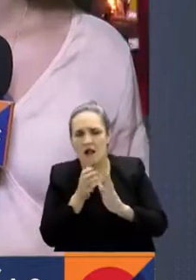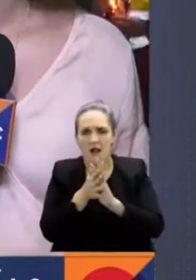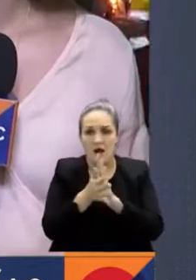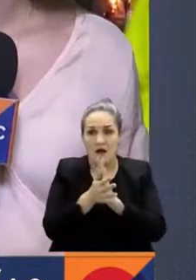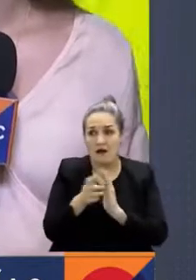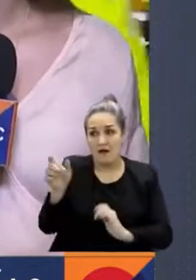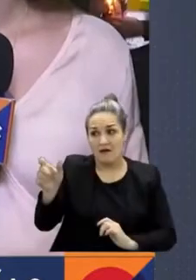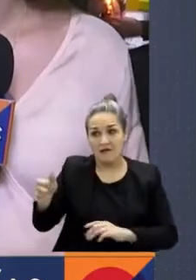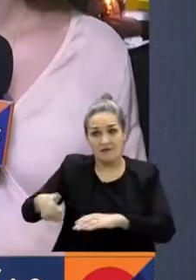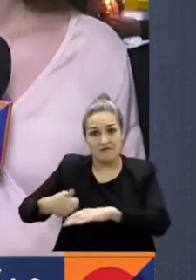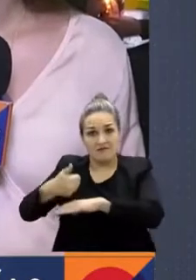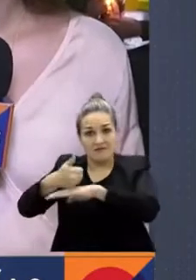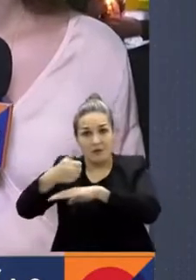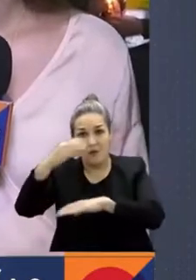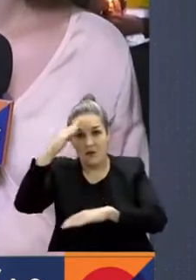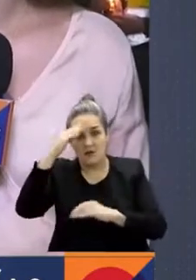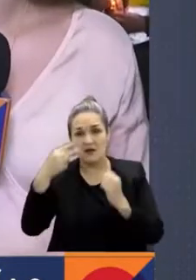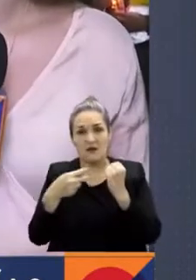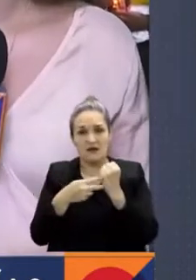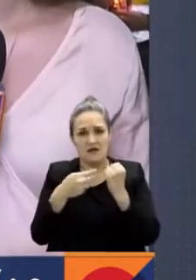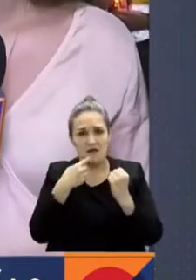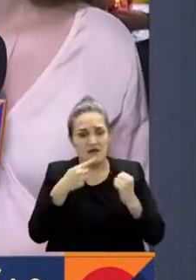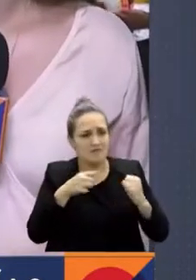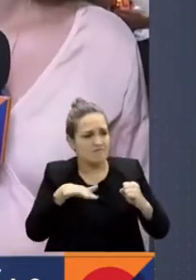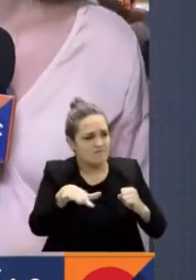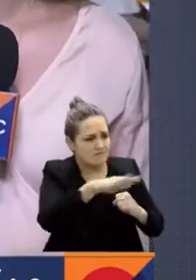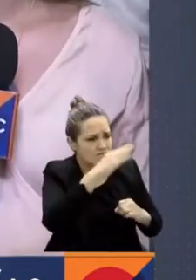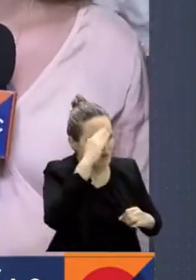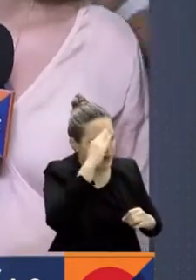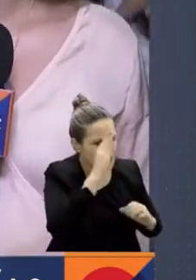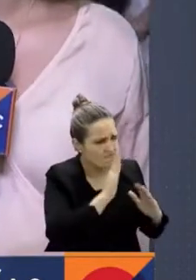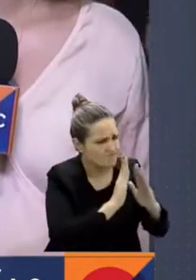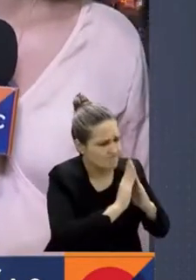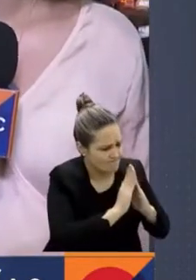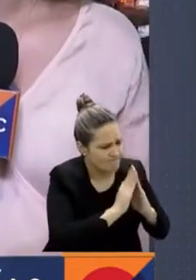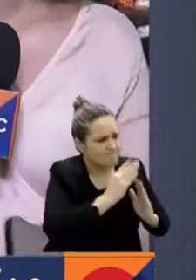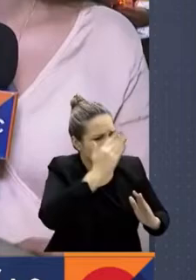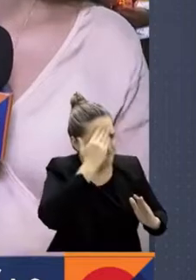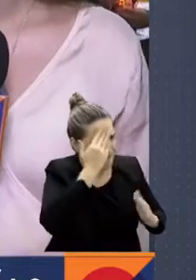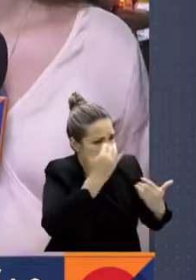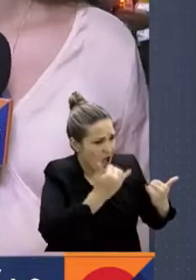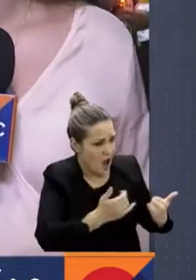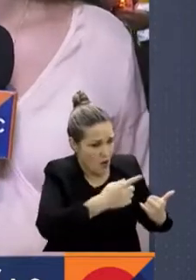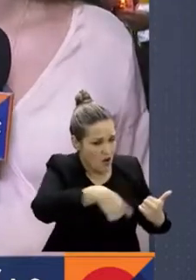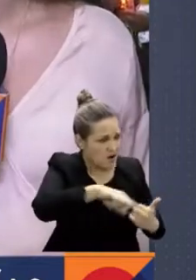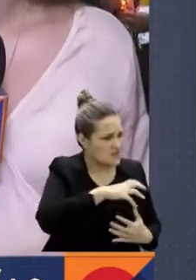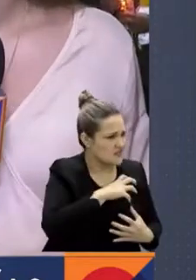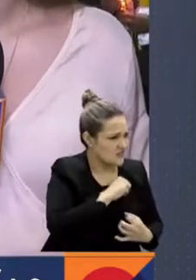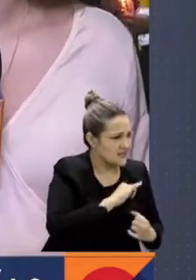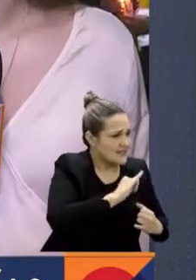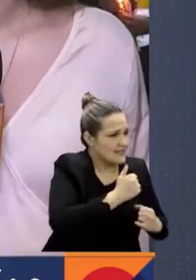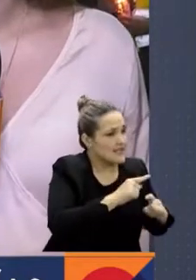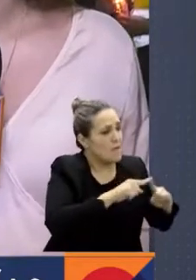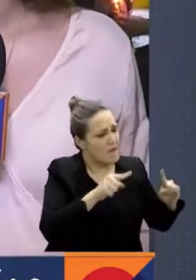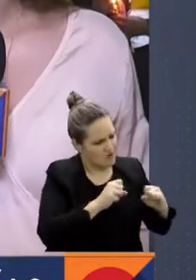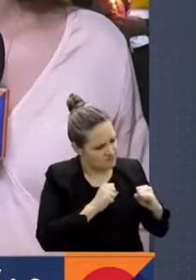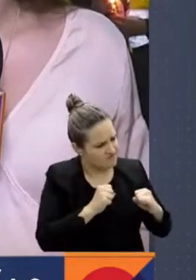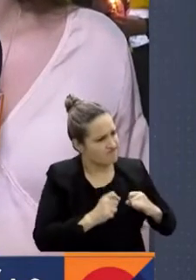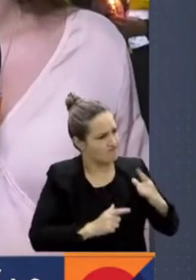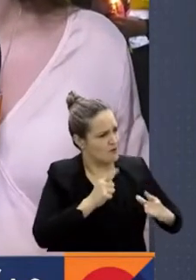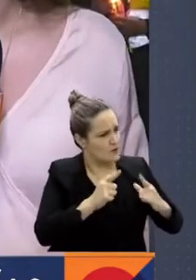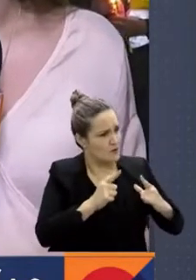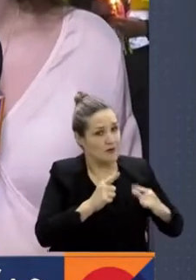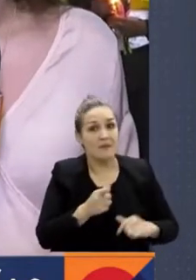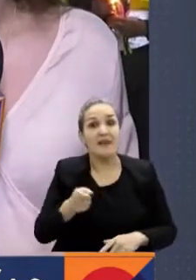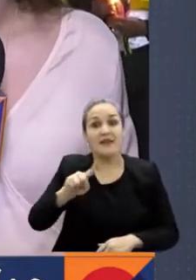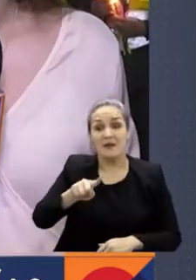quien le dijo a todos los uniformados no bajar la guardia, dijo que han sido golpeados pero que no están derrotados. Pero también habló la esposa de un subintendente